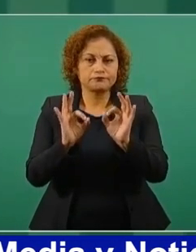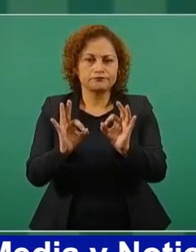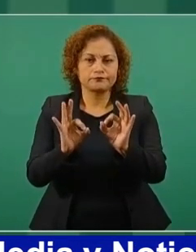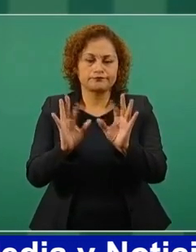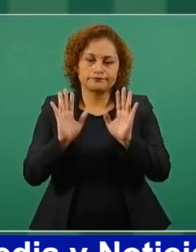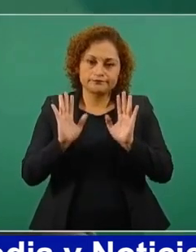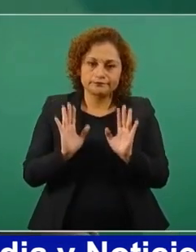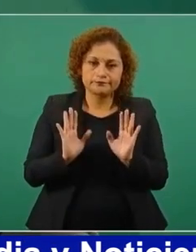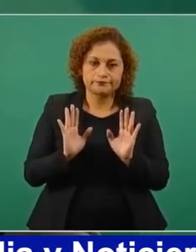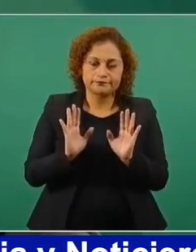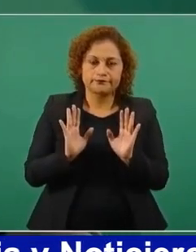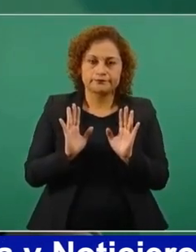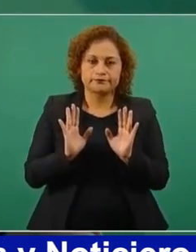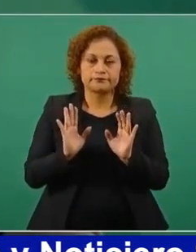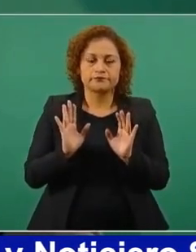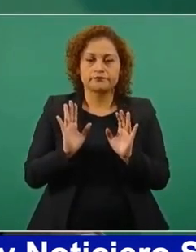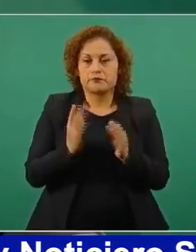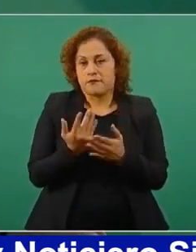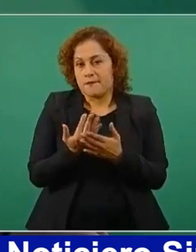Entonces, en tanto